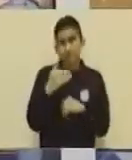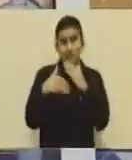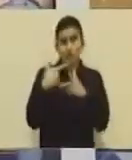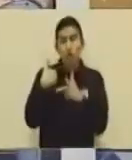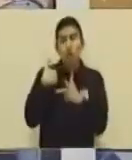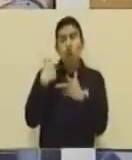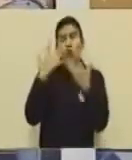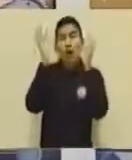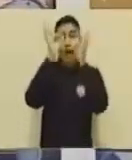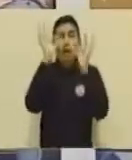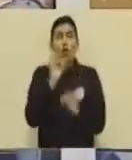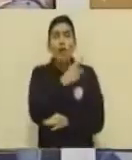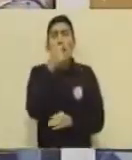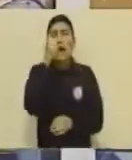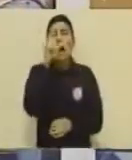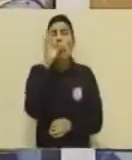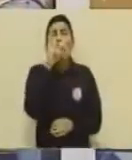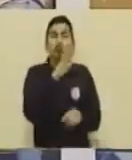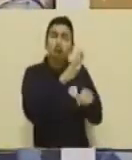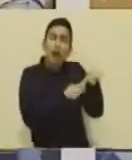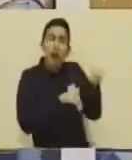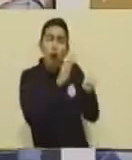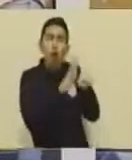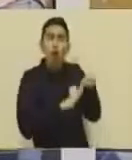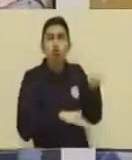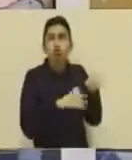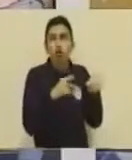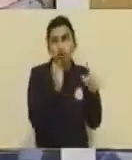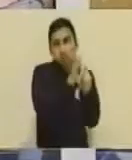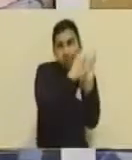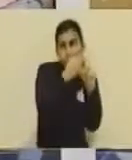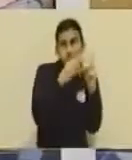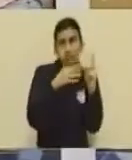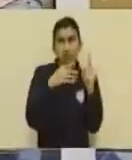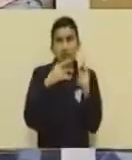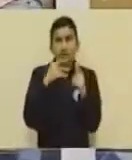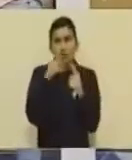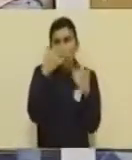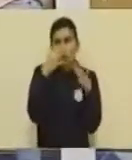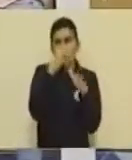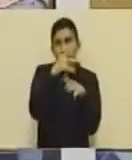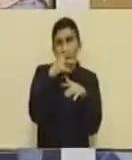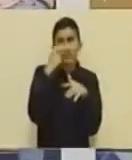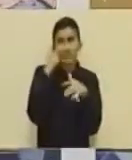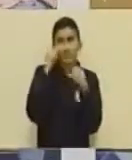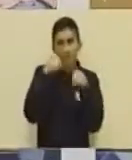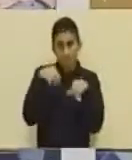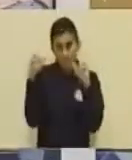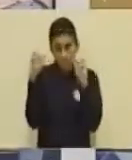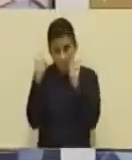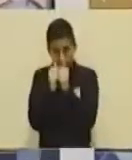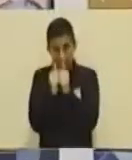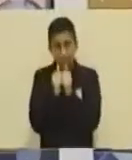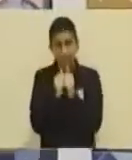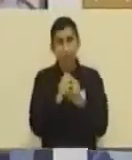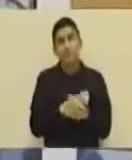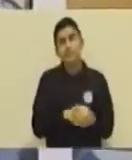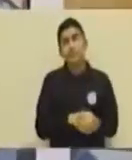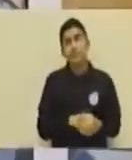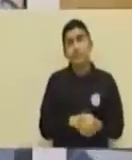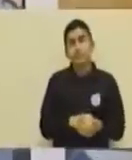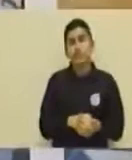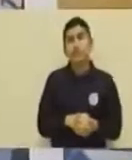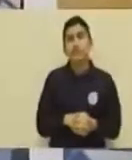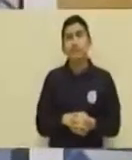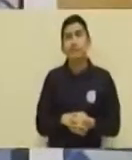estoy haciendo una forma de acoso. Ustedes se han dado cuenta, chicos, o hemos escuchado a otros compañeros hacer eso. Claro.